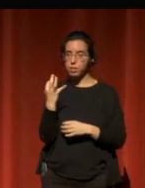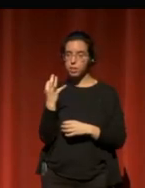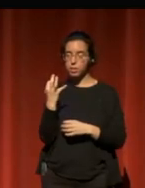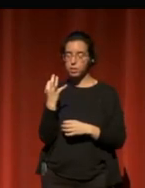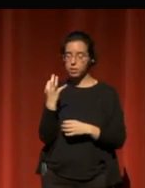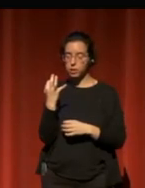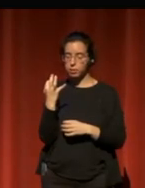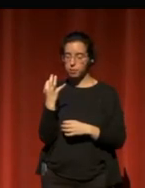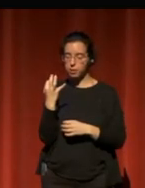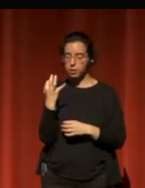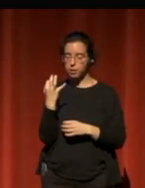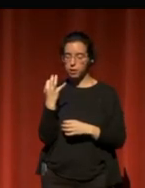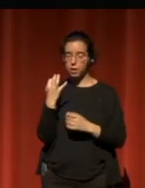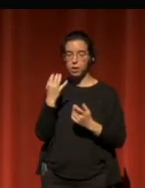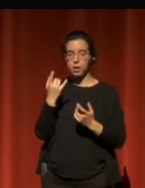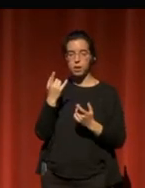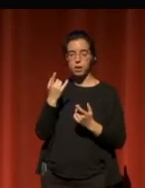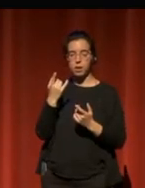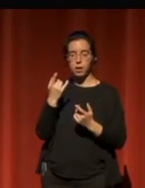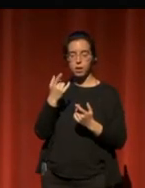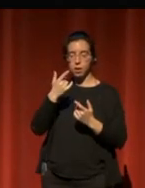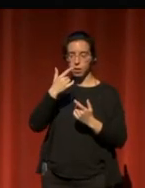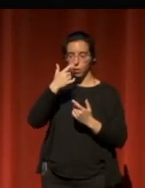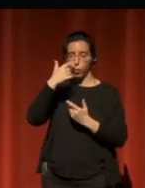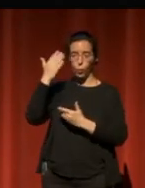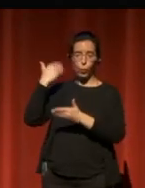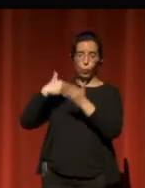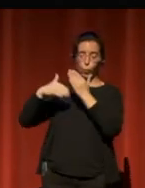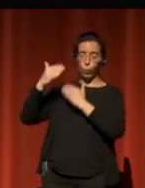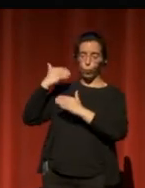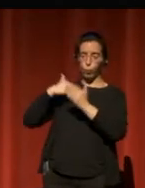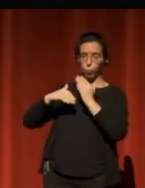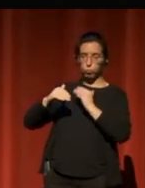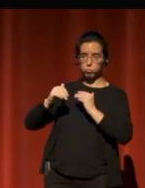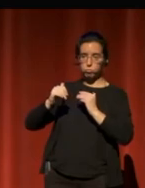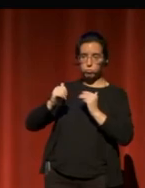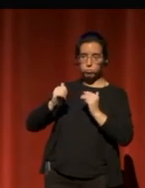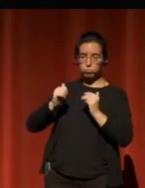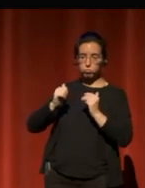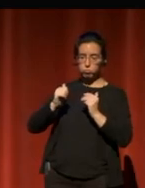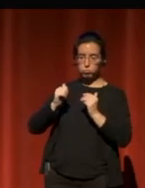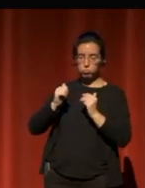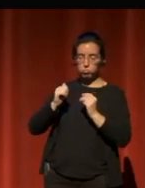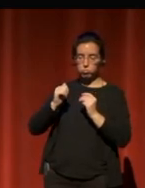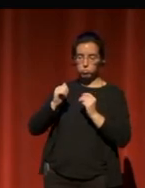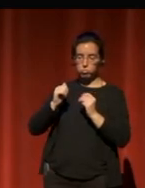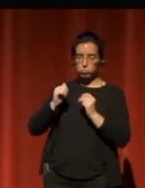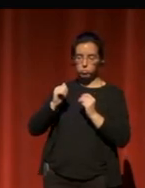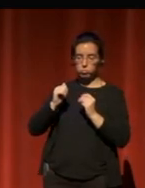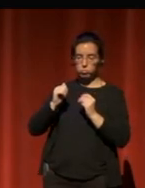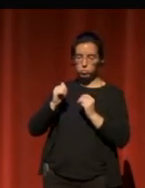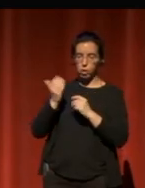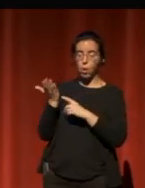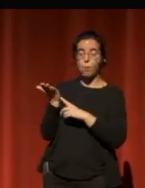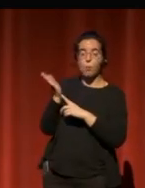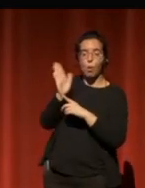Es decir, hemos, desde el año pasado, afortunadamente, el Consejo de Cooperación